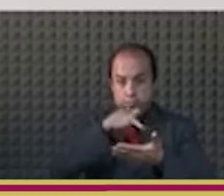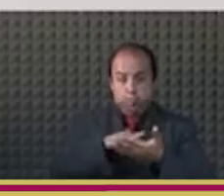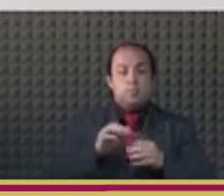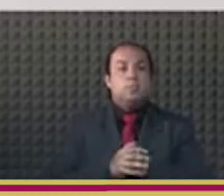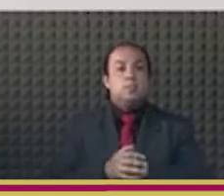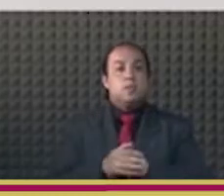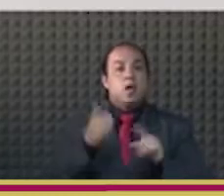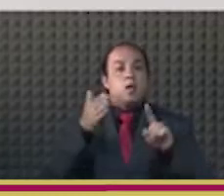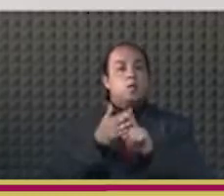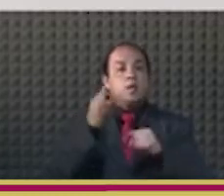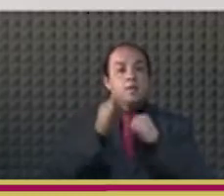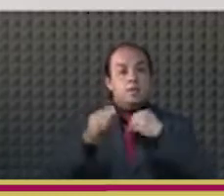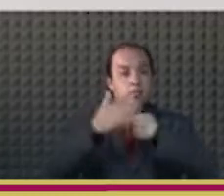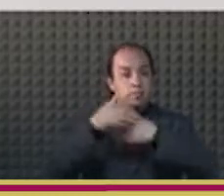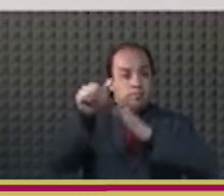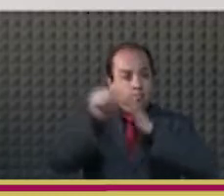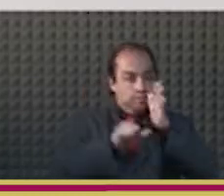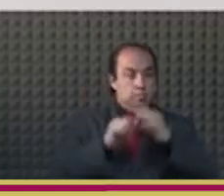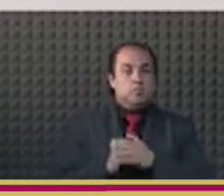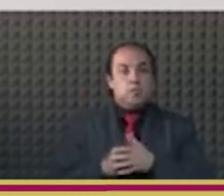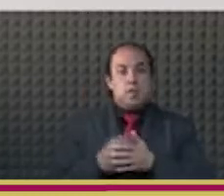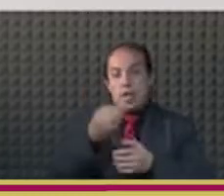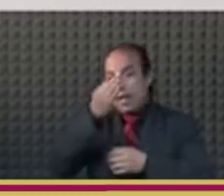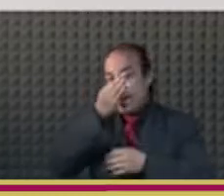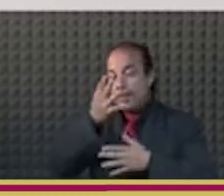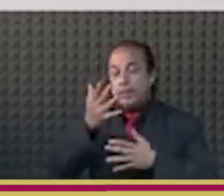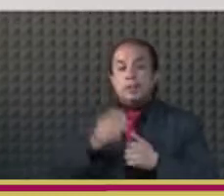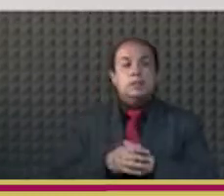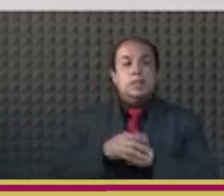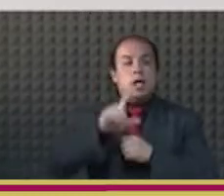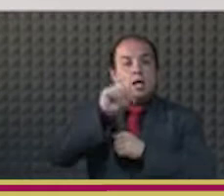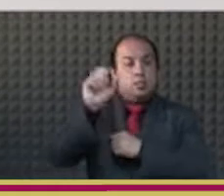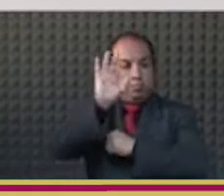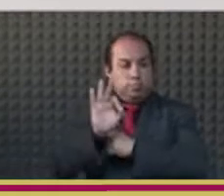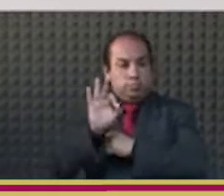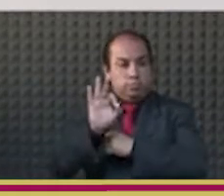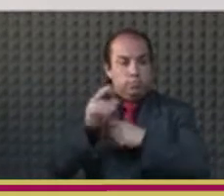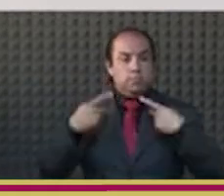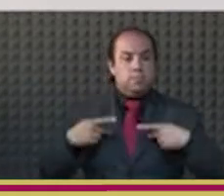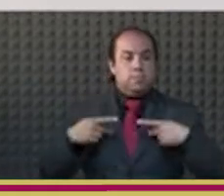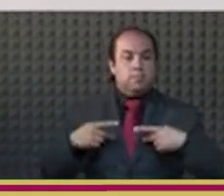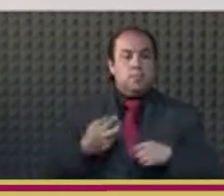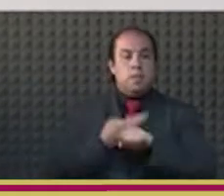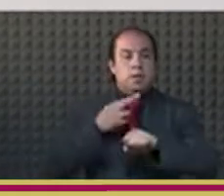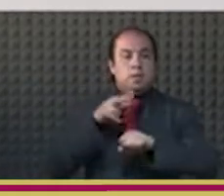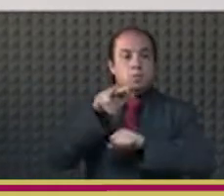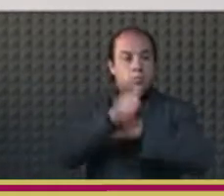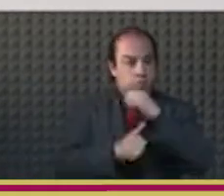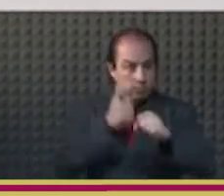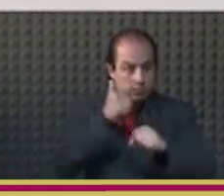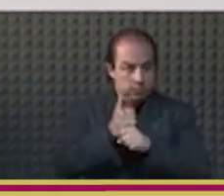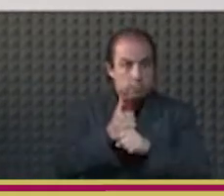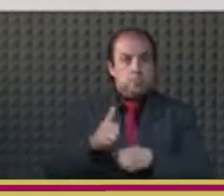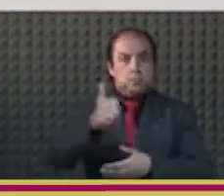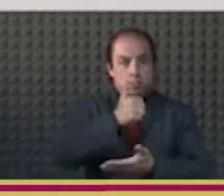busca que hacia finales del próximo mes prácticamente el 100% de las personas mayores de 18 años